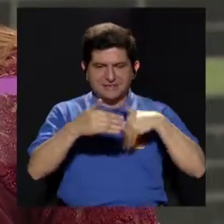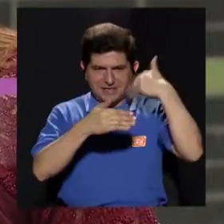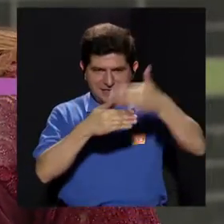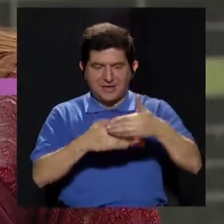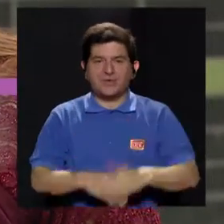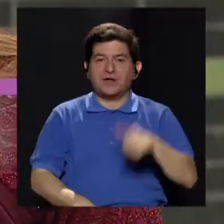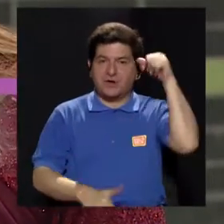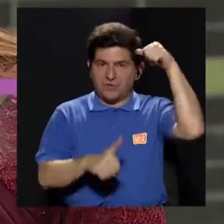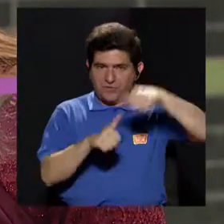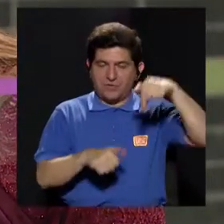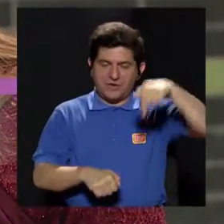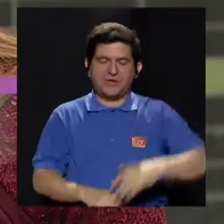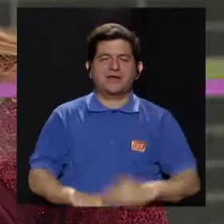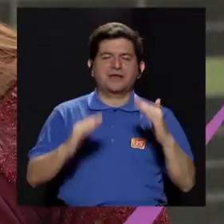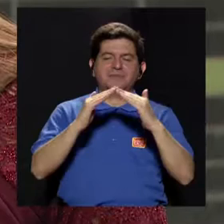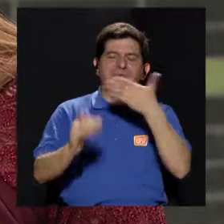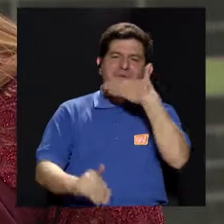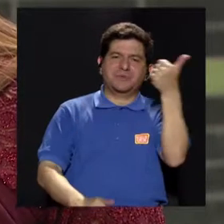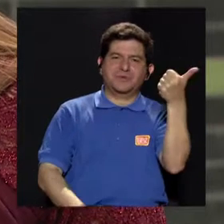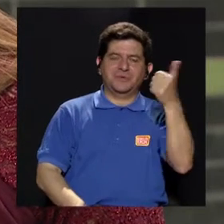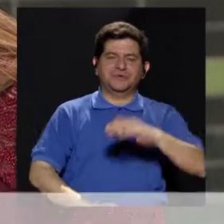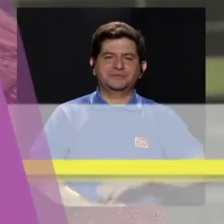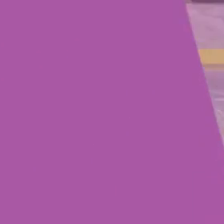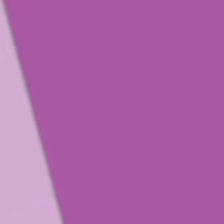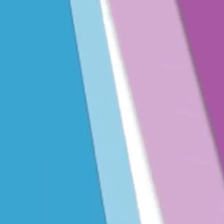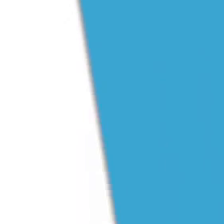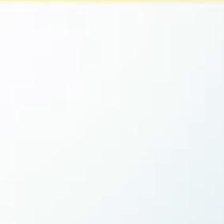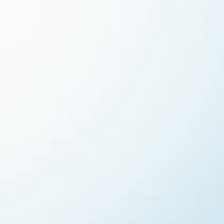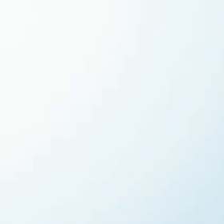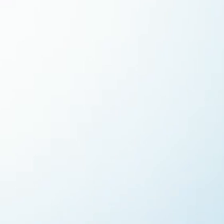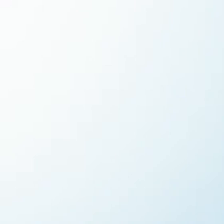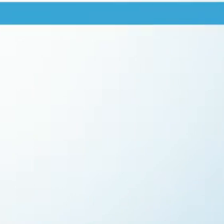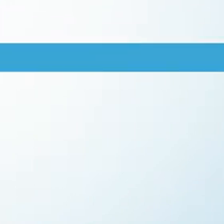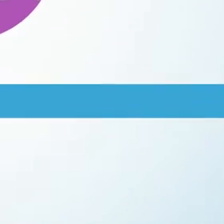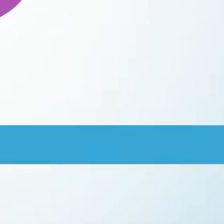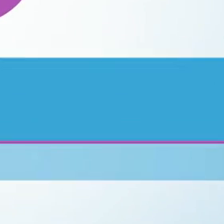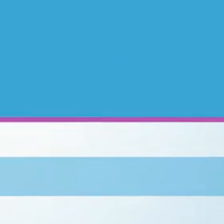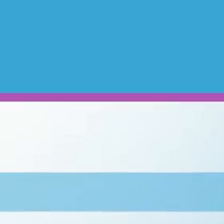a regresar con más. Recuerde que somos Vivir Mejor.